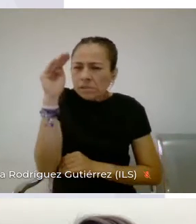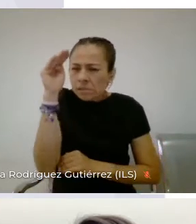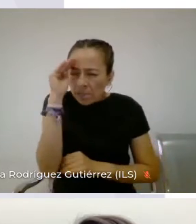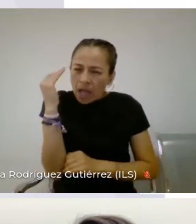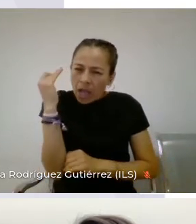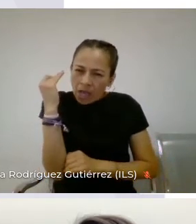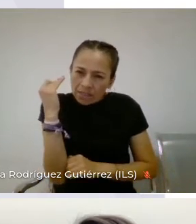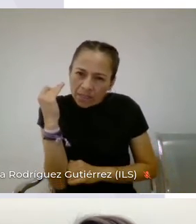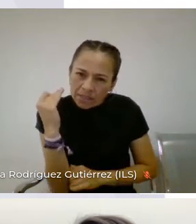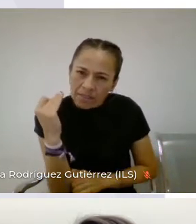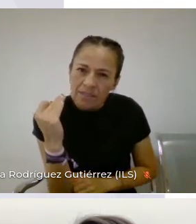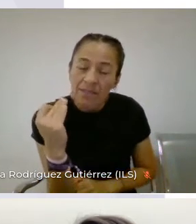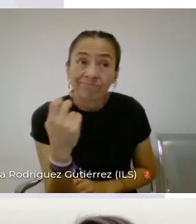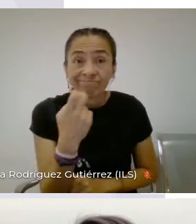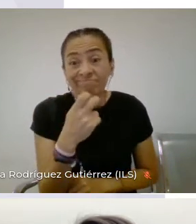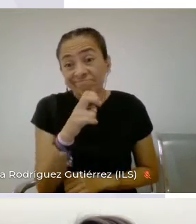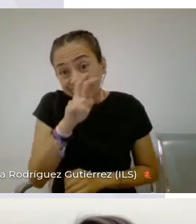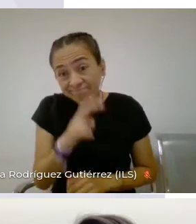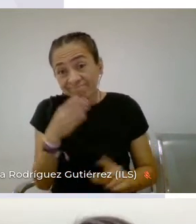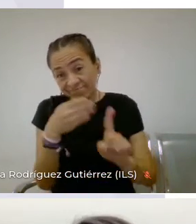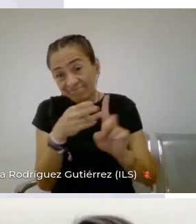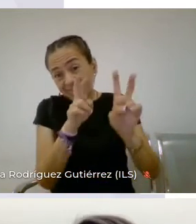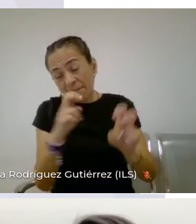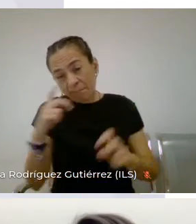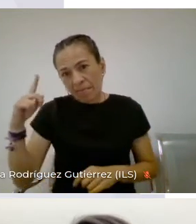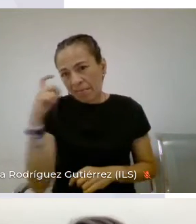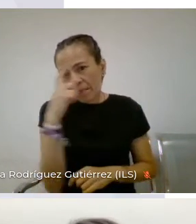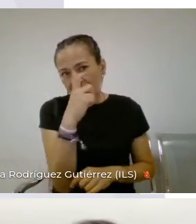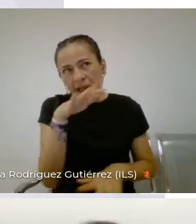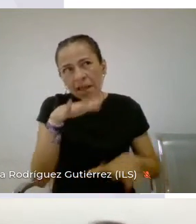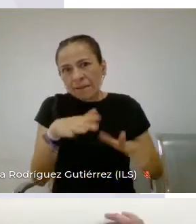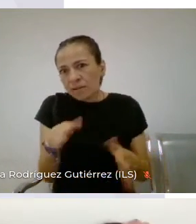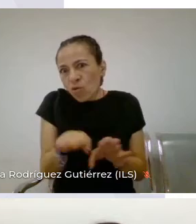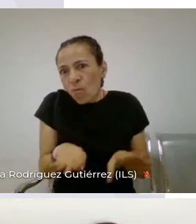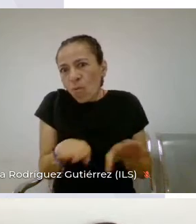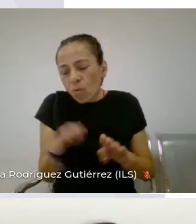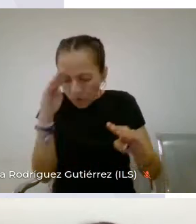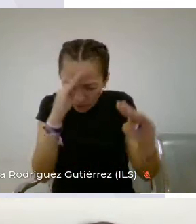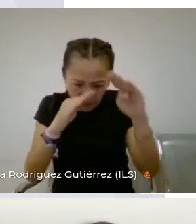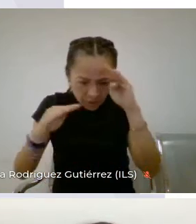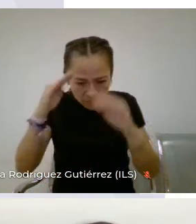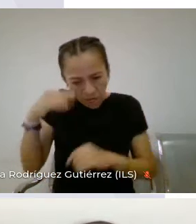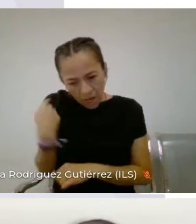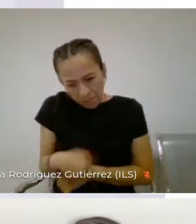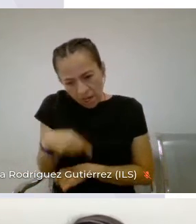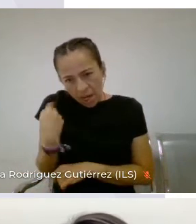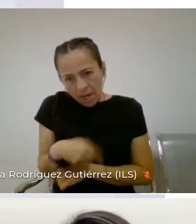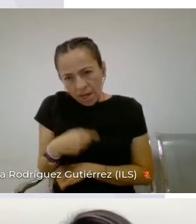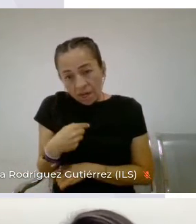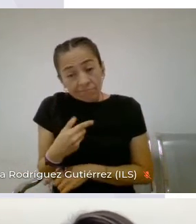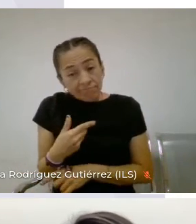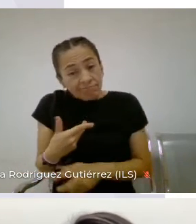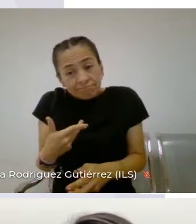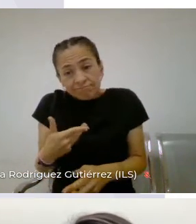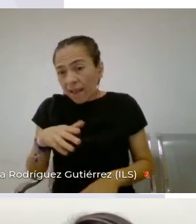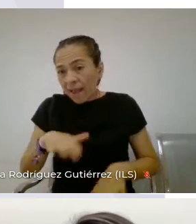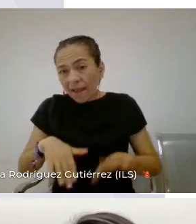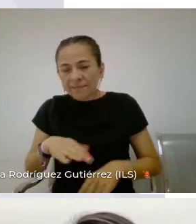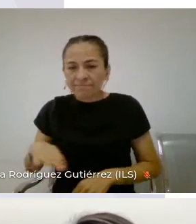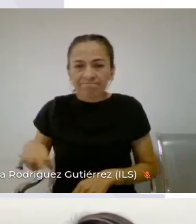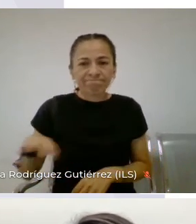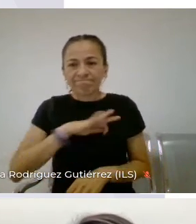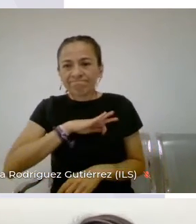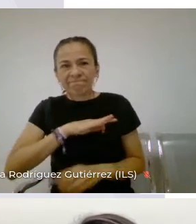lo podemos hacer bien si lo probamos y salimos a la realidad y observamos cómo van las cosas. Entonces yo diría que aunque sea